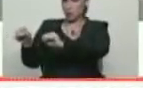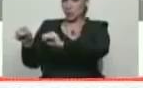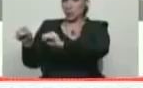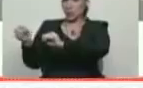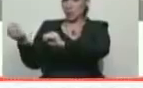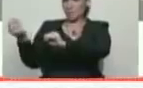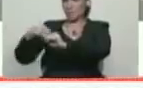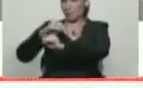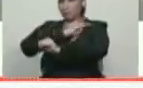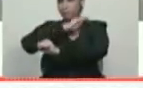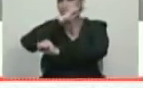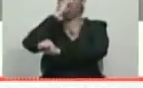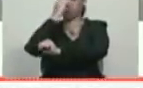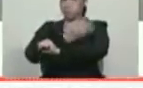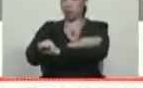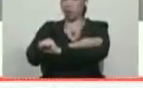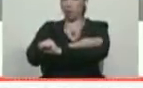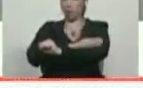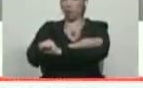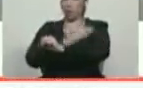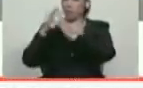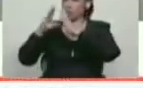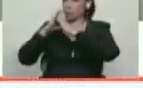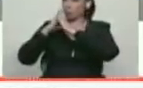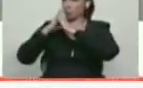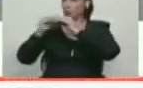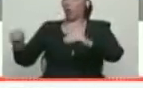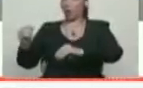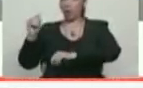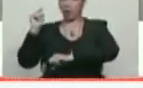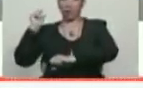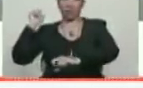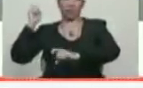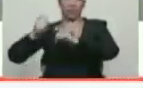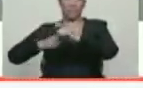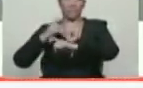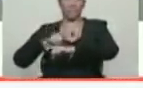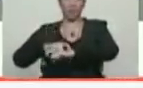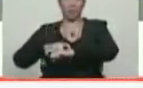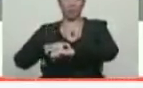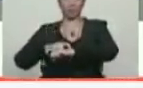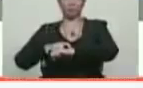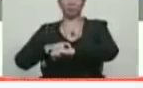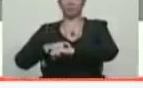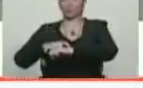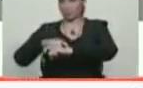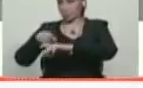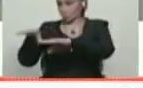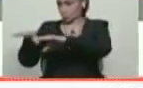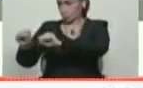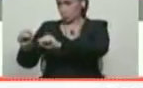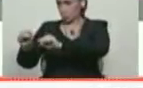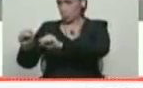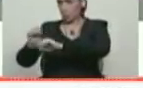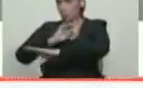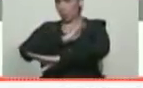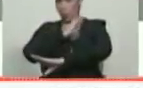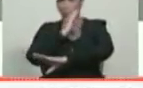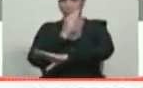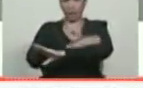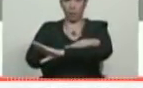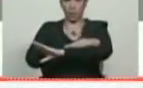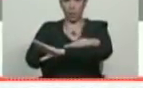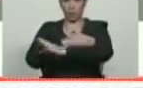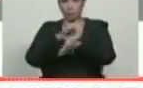más poderoso de todos los tiempos. Un imperio poderoso, genocida,